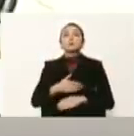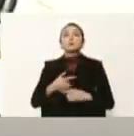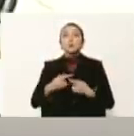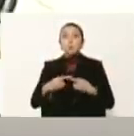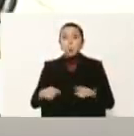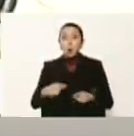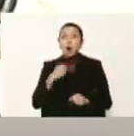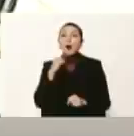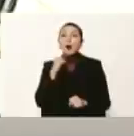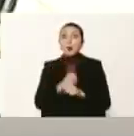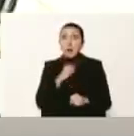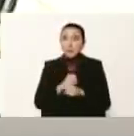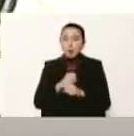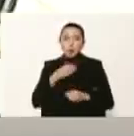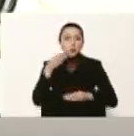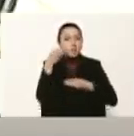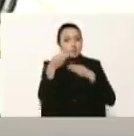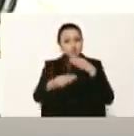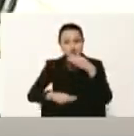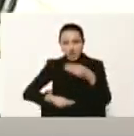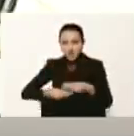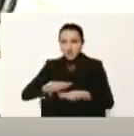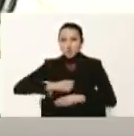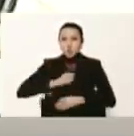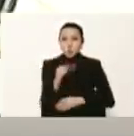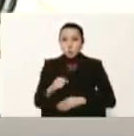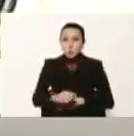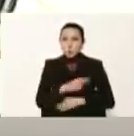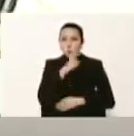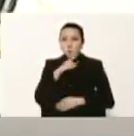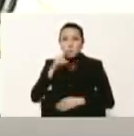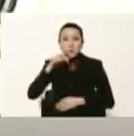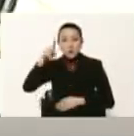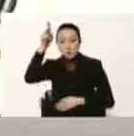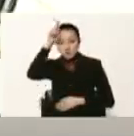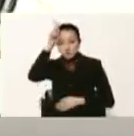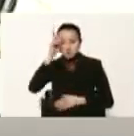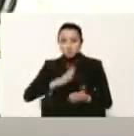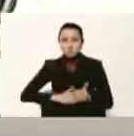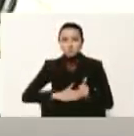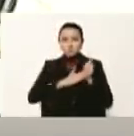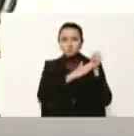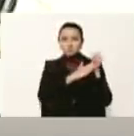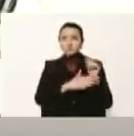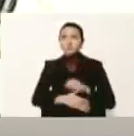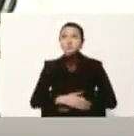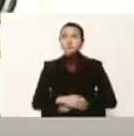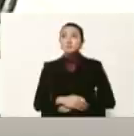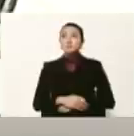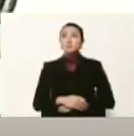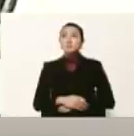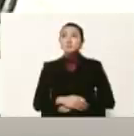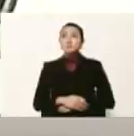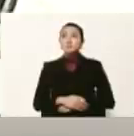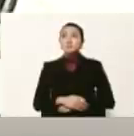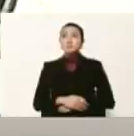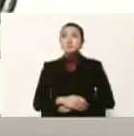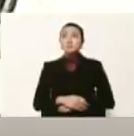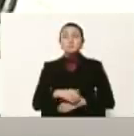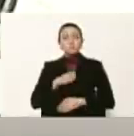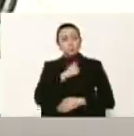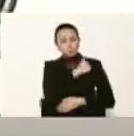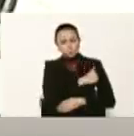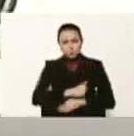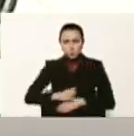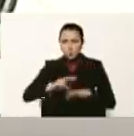esta operación Gran Cacique Indio Guaycaipuro. Adicionalmente, lamentamos que desde el